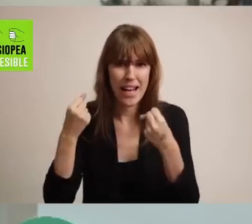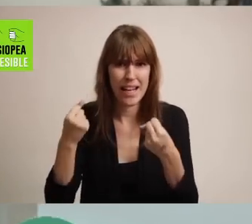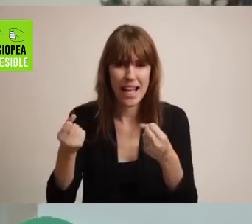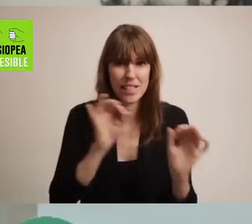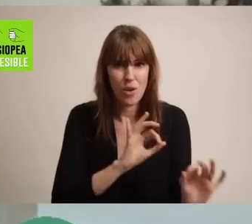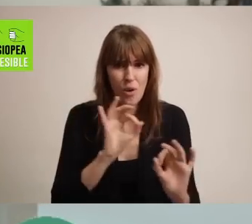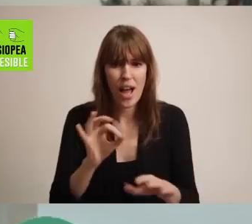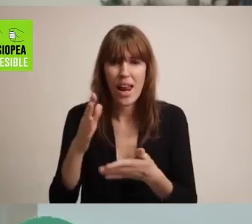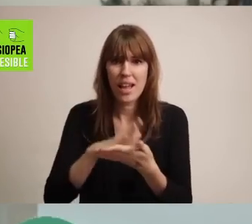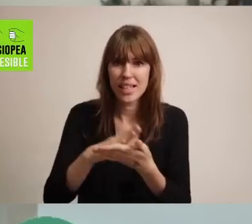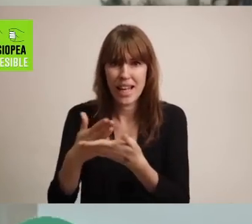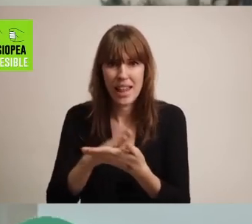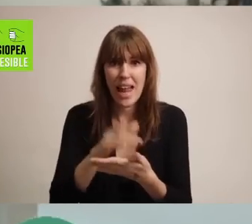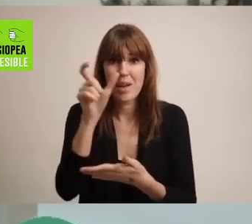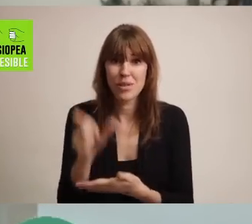sanase.